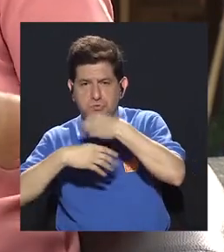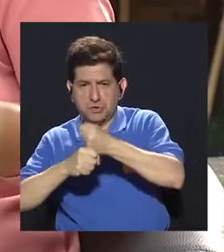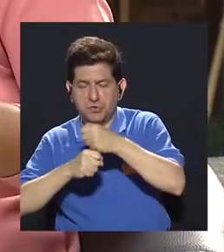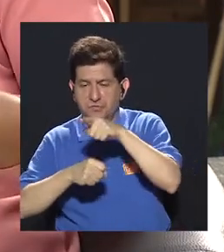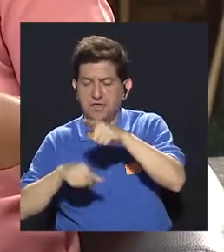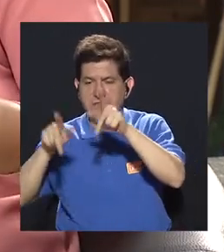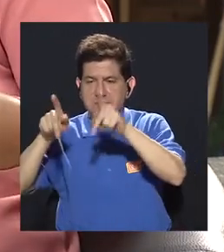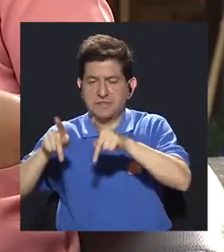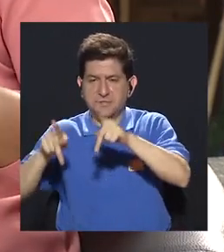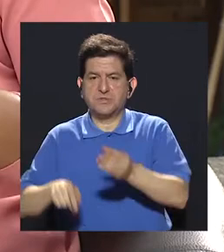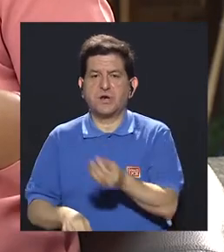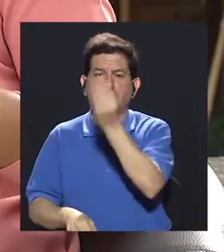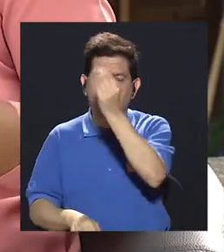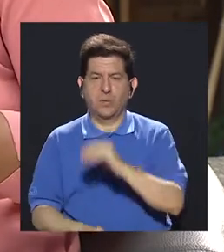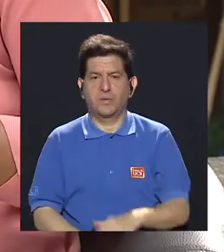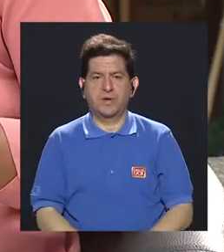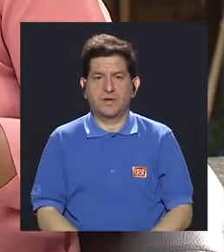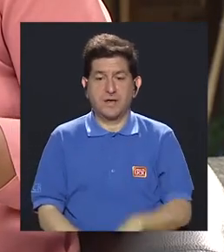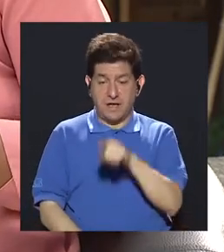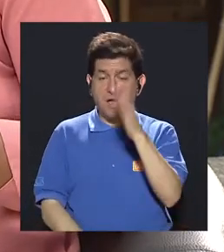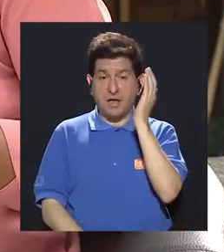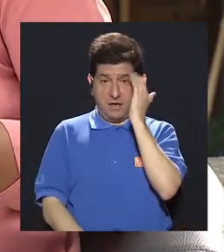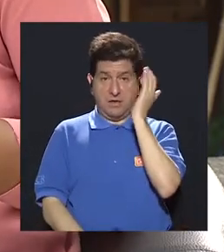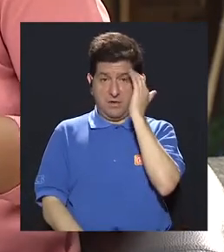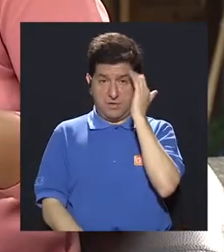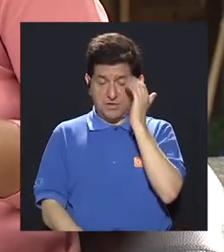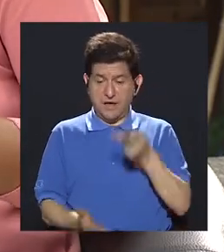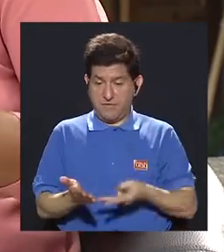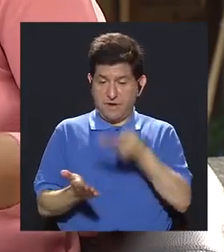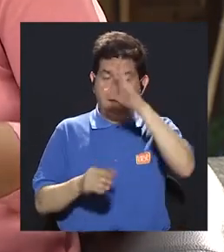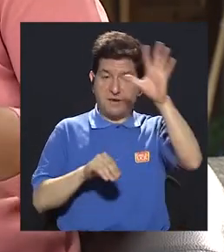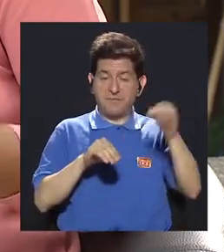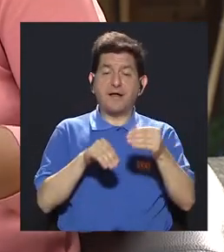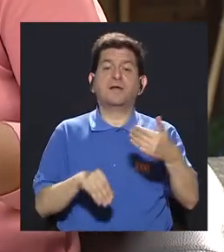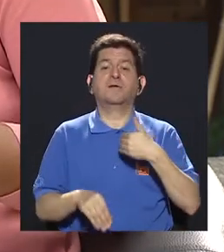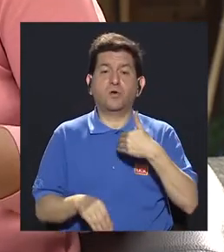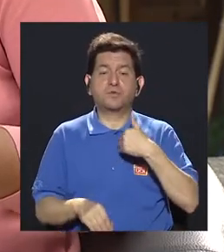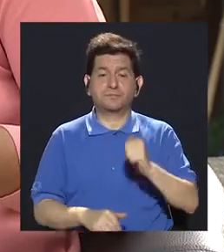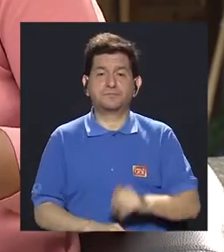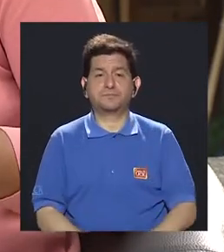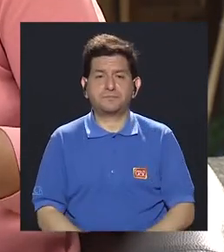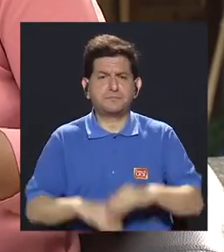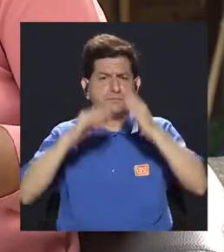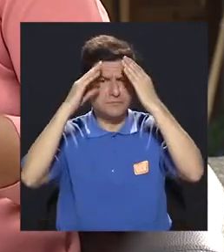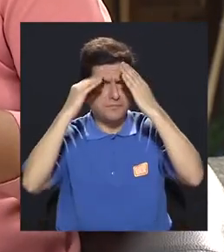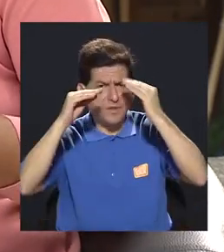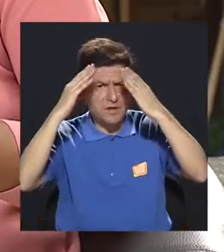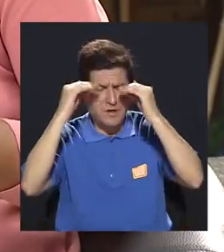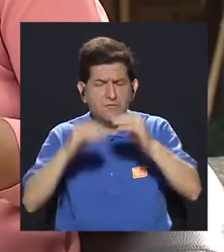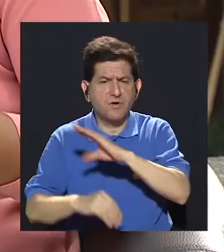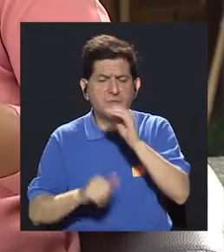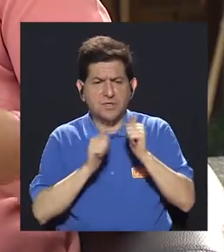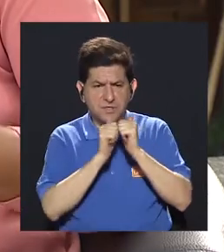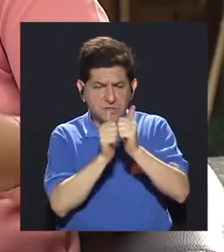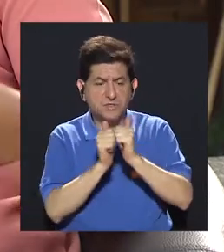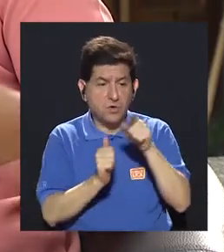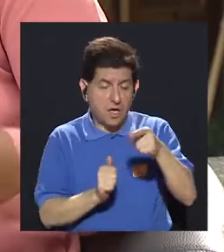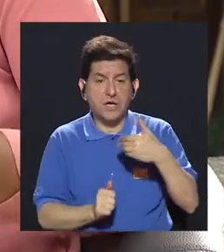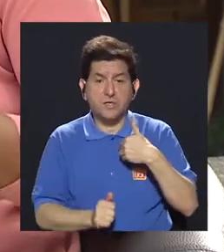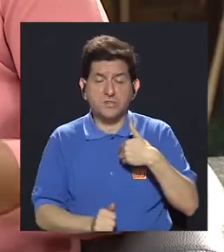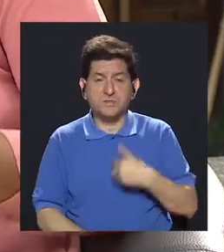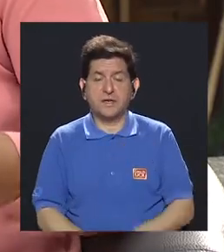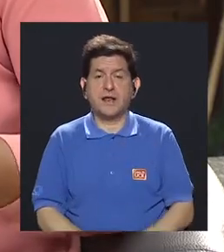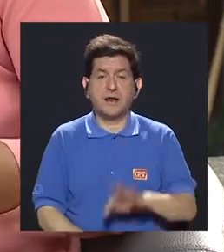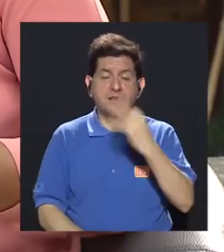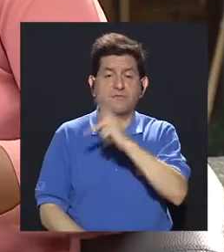de confianza de ellos, ¿verdad?, para que sepan que hay un valor añadido acá, que hay información y acompañamiento para